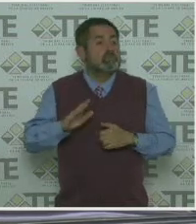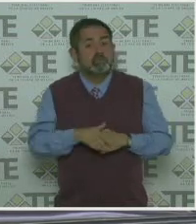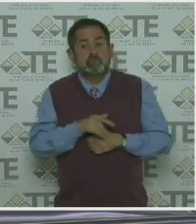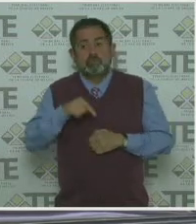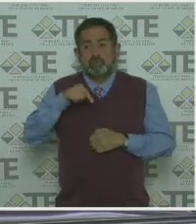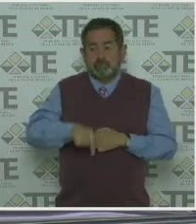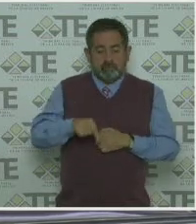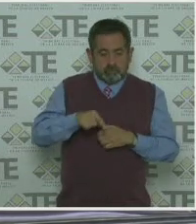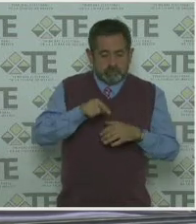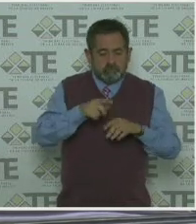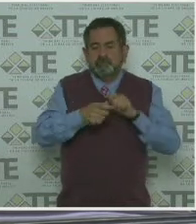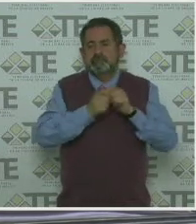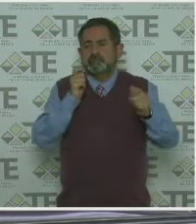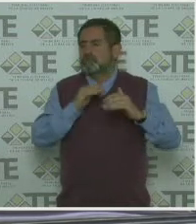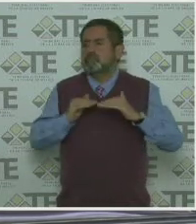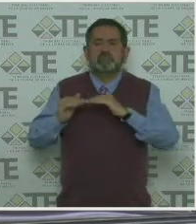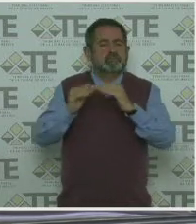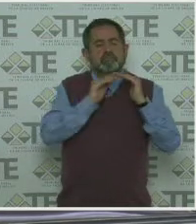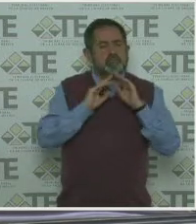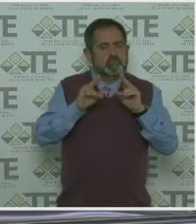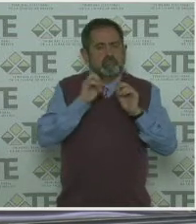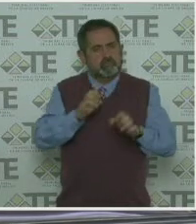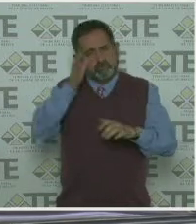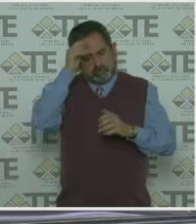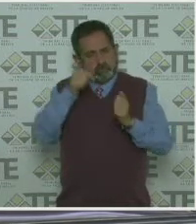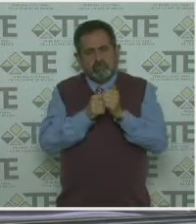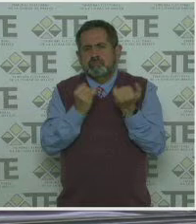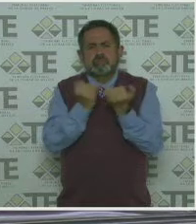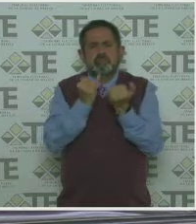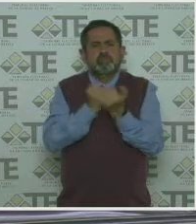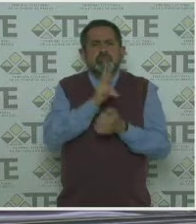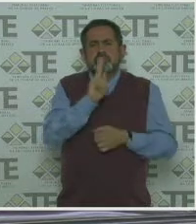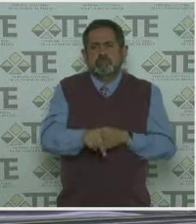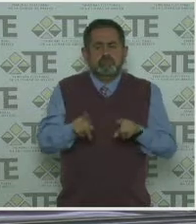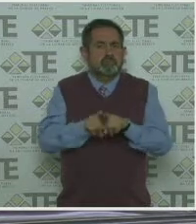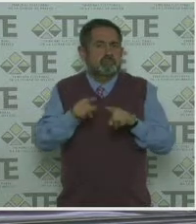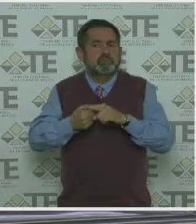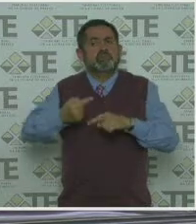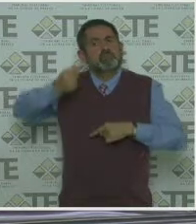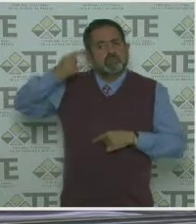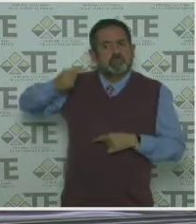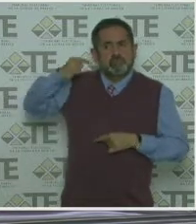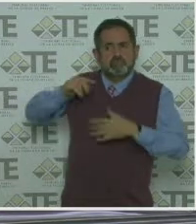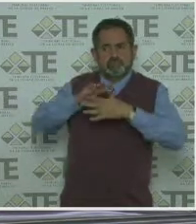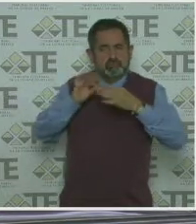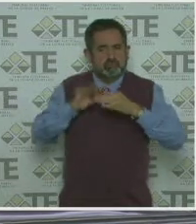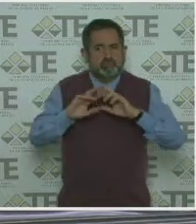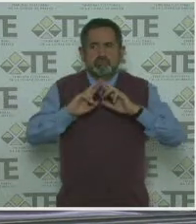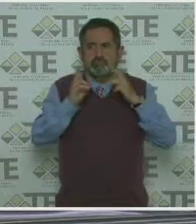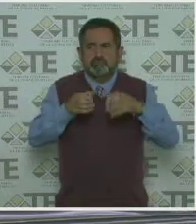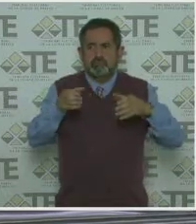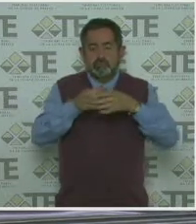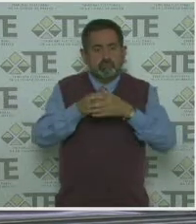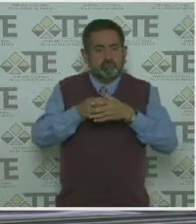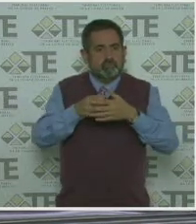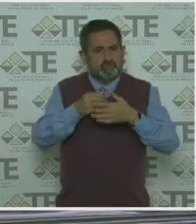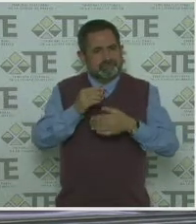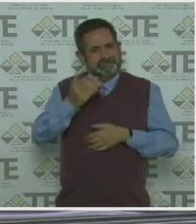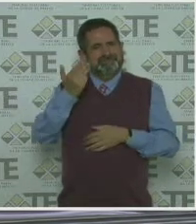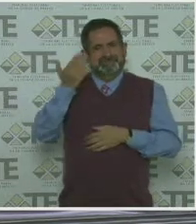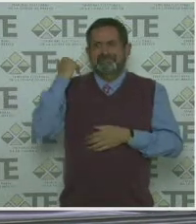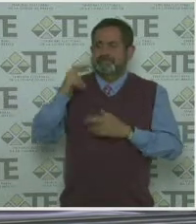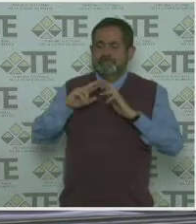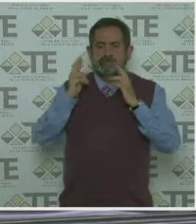ha desechado por unanimidad asuntos similares, como también ya lo hacía mención en la sesión pública